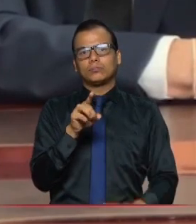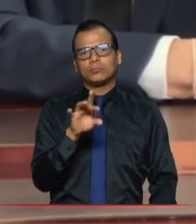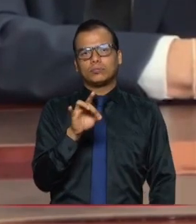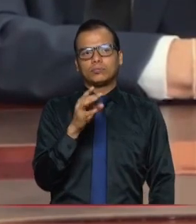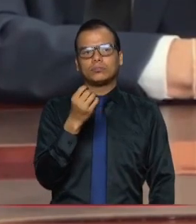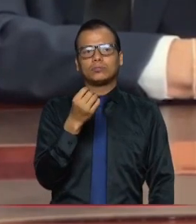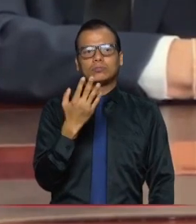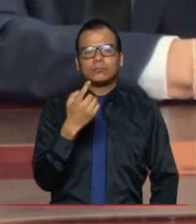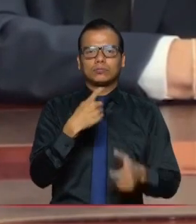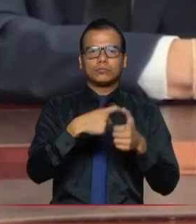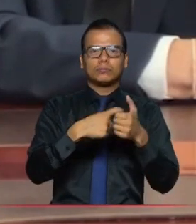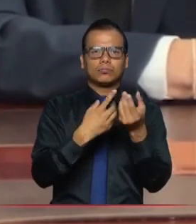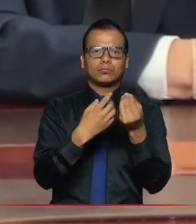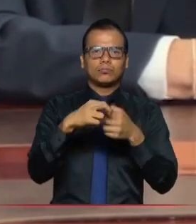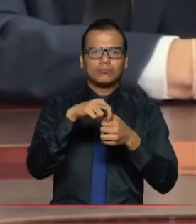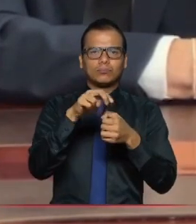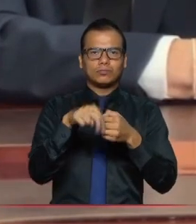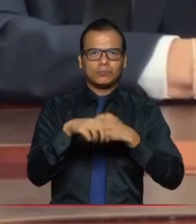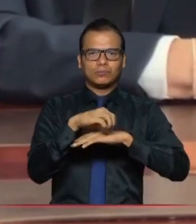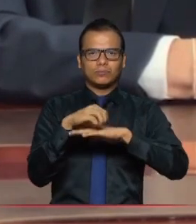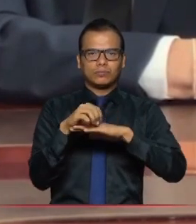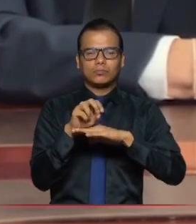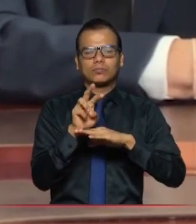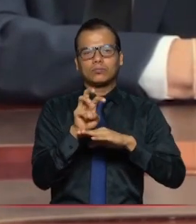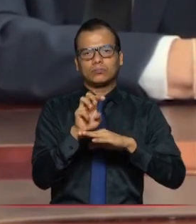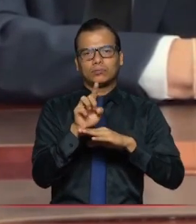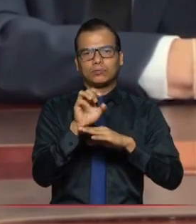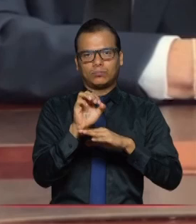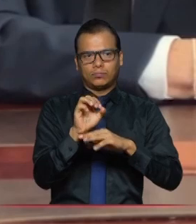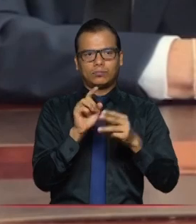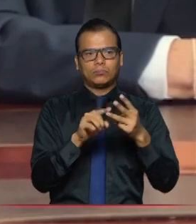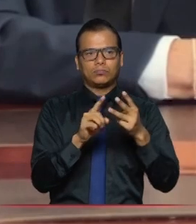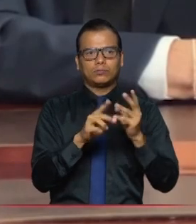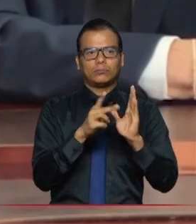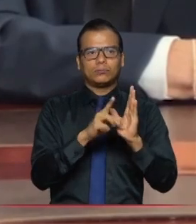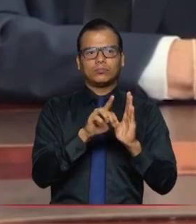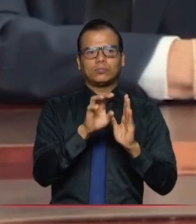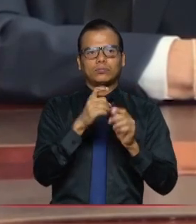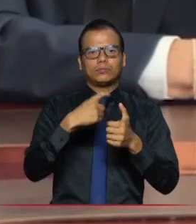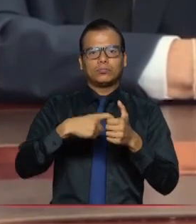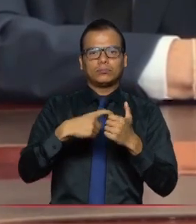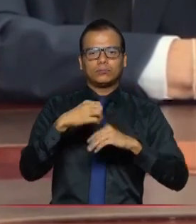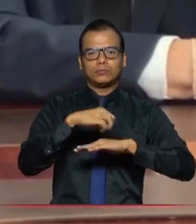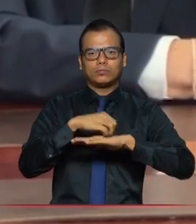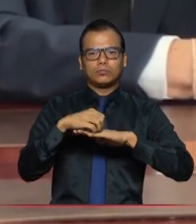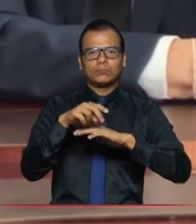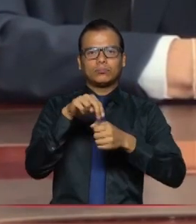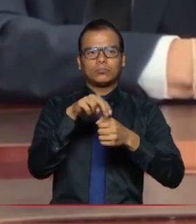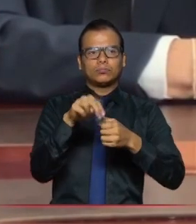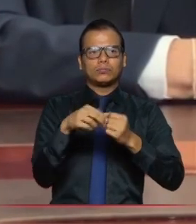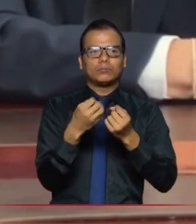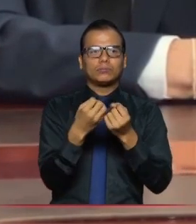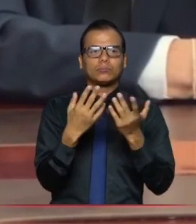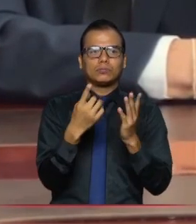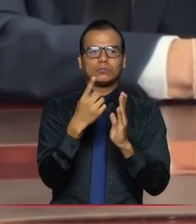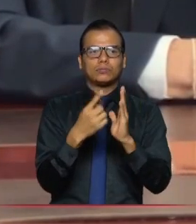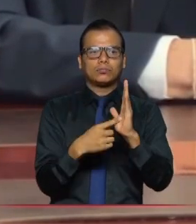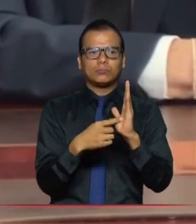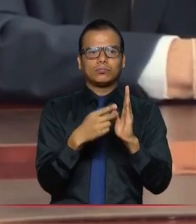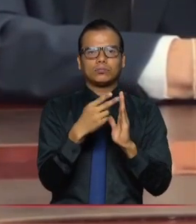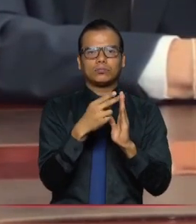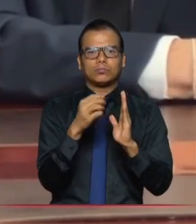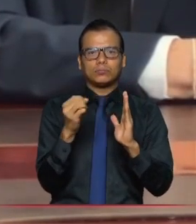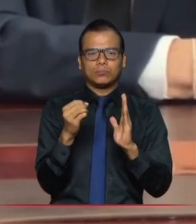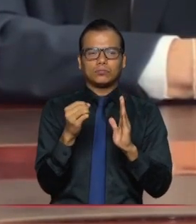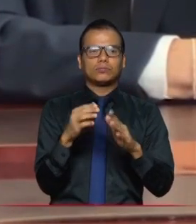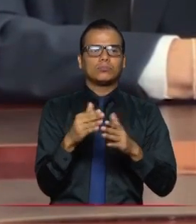810. En las elecciones territoriales de 2019 fueron cerca de 1.200 grupos significativos. Y